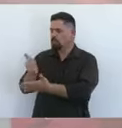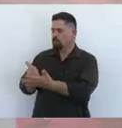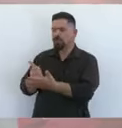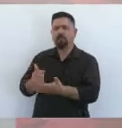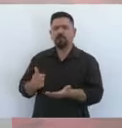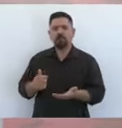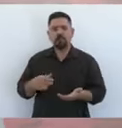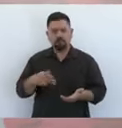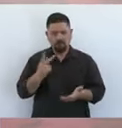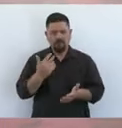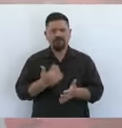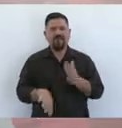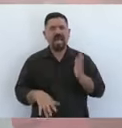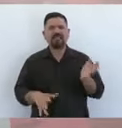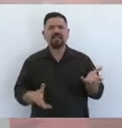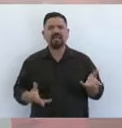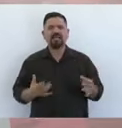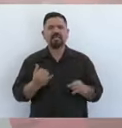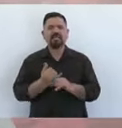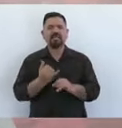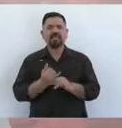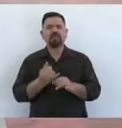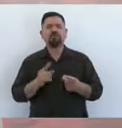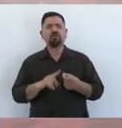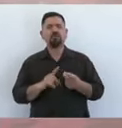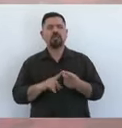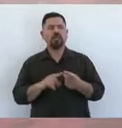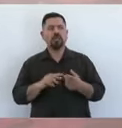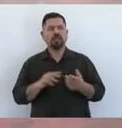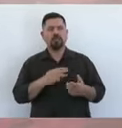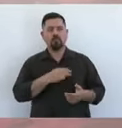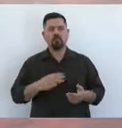internet a veces ni siquiera en las cabeceras municipales.